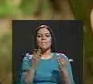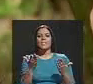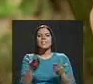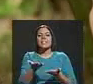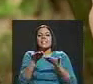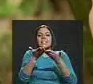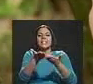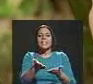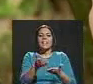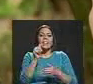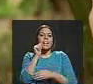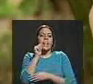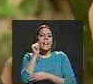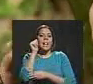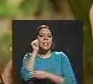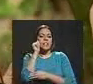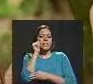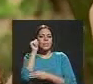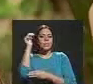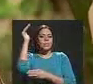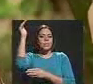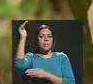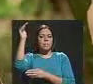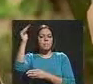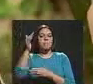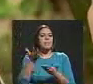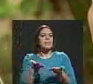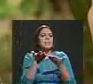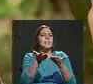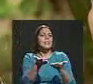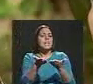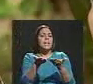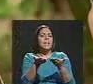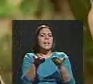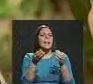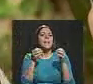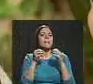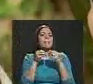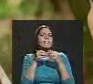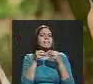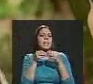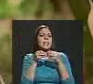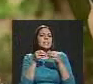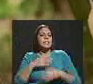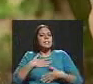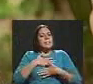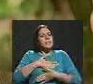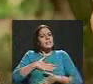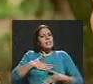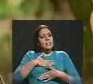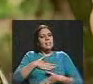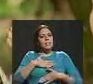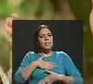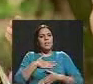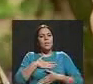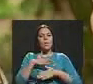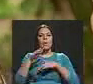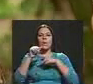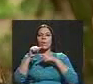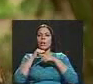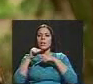adul mayor una un mayor una recreación